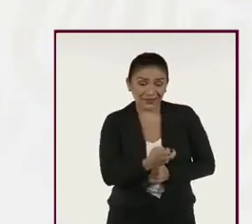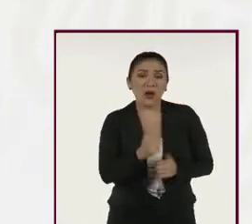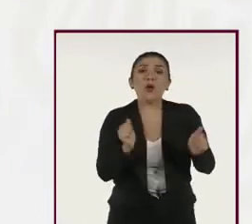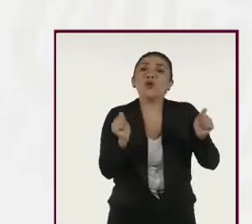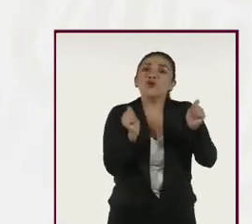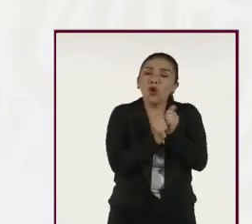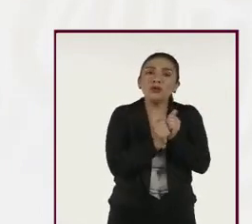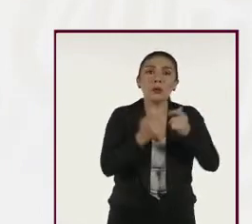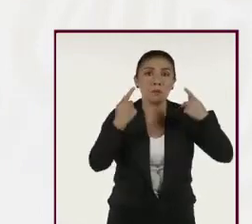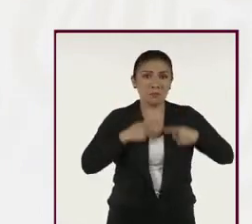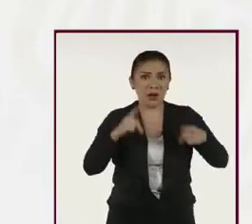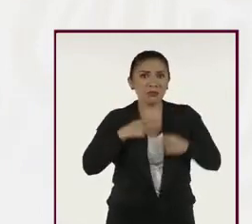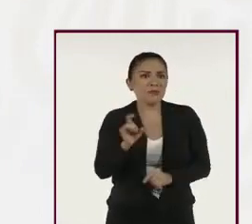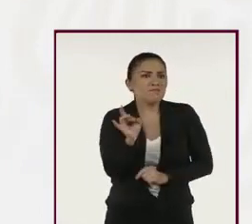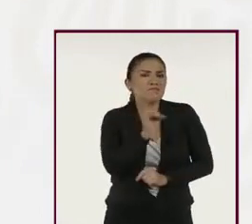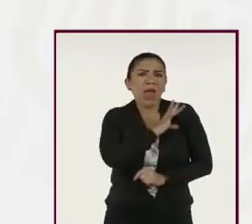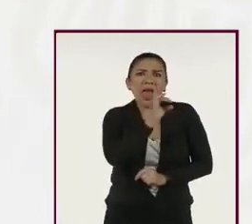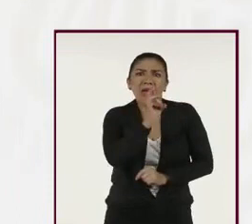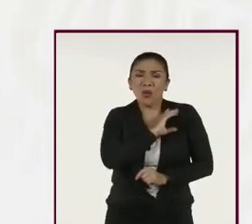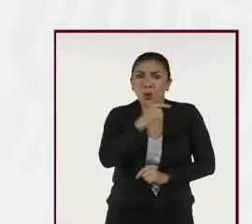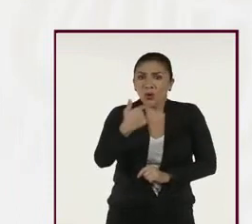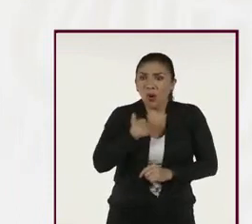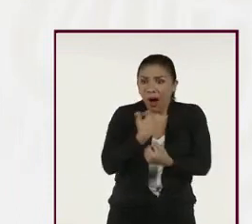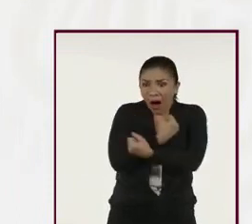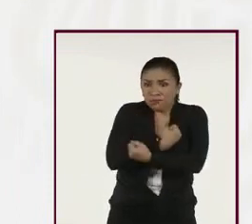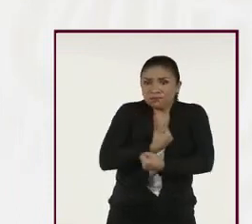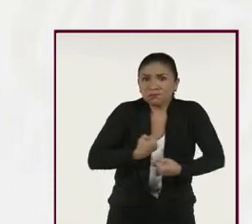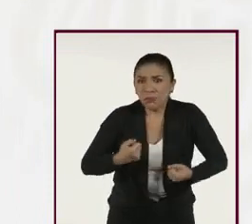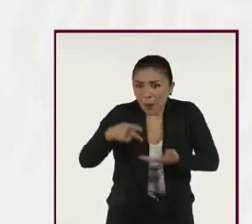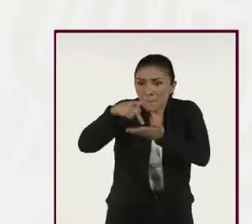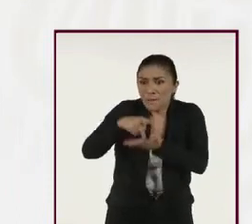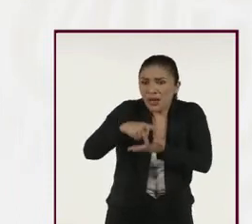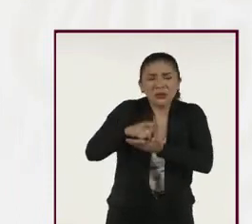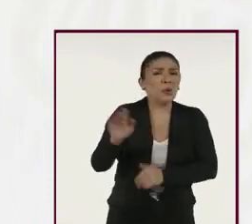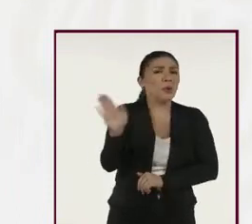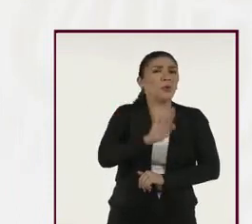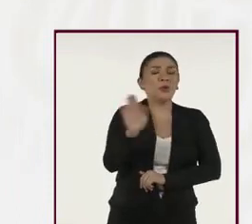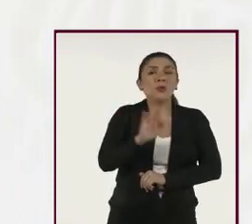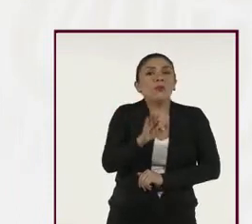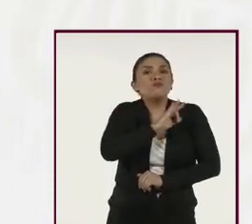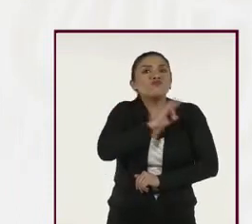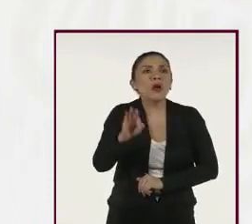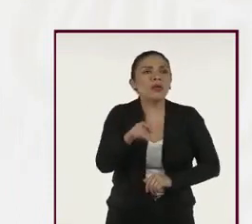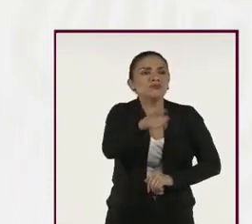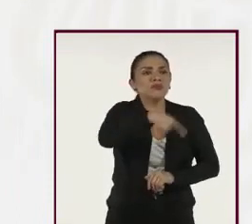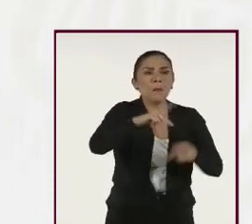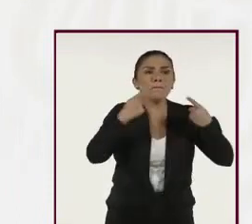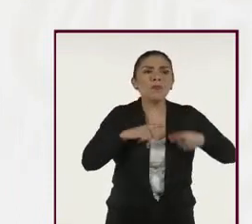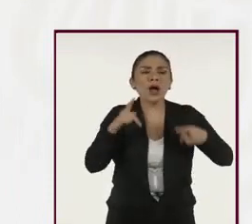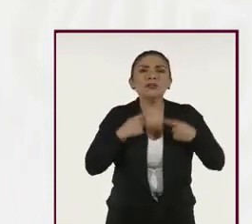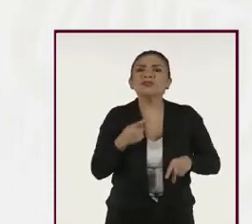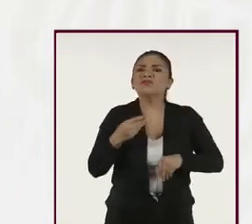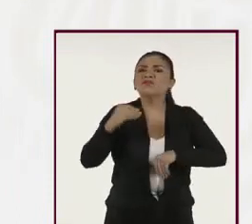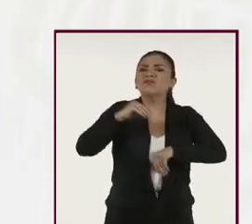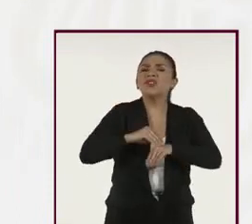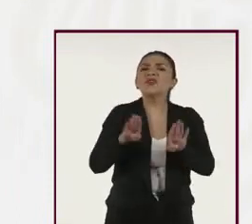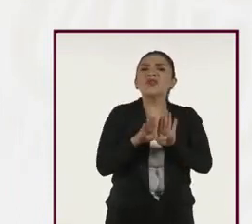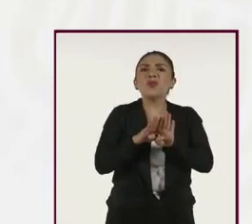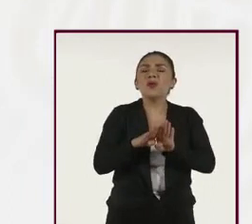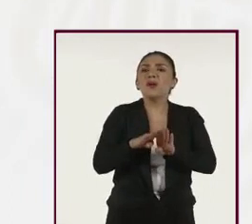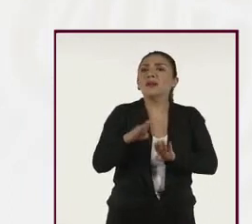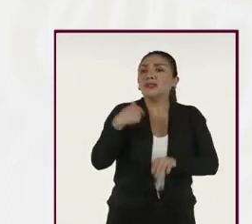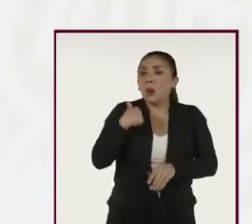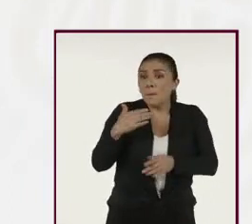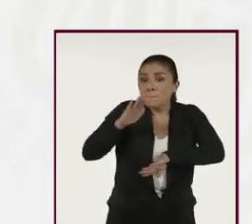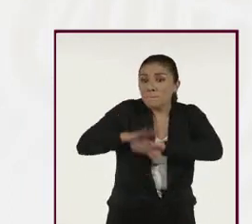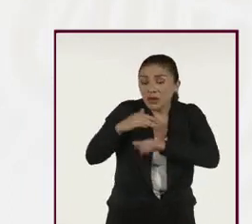acompaña de un miedo intenso por ganar peso y se llegan a tener conductas, comportamientos que interfieren con la ganancia de